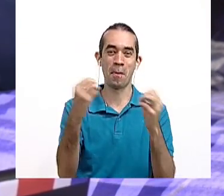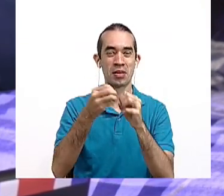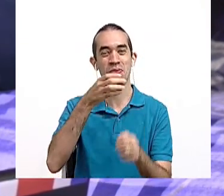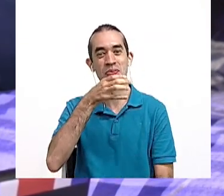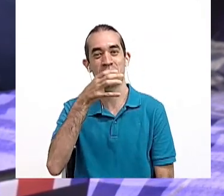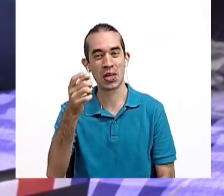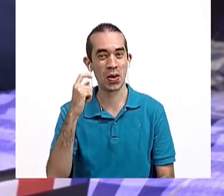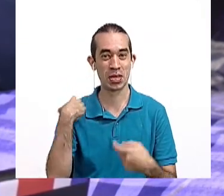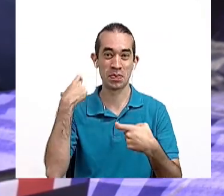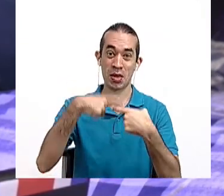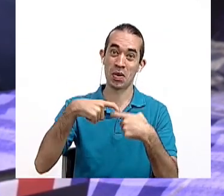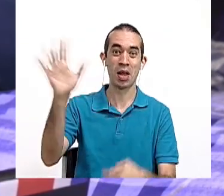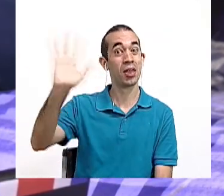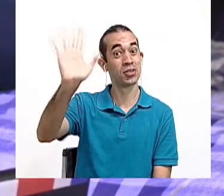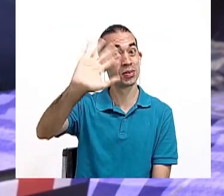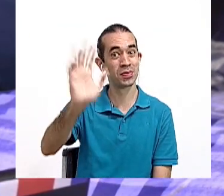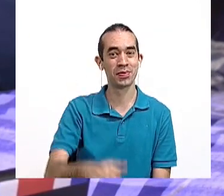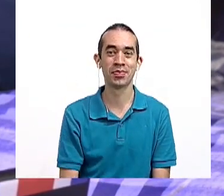español. Adiós.